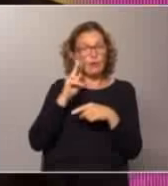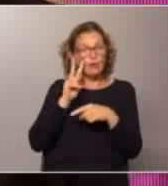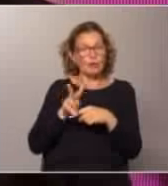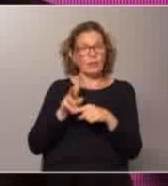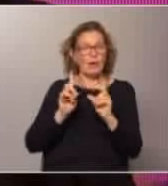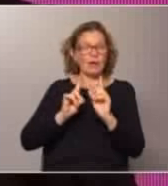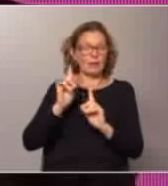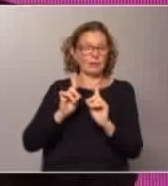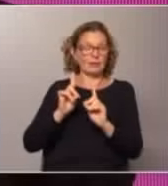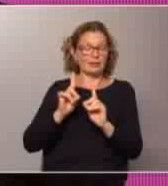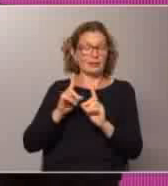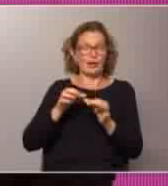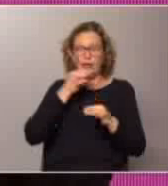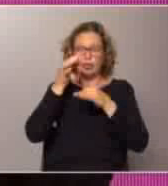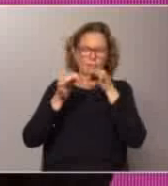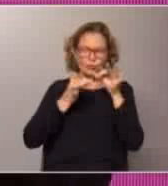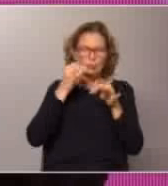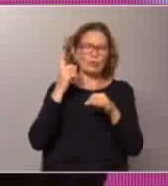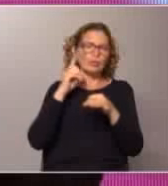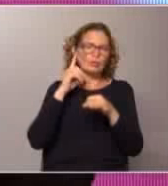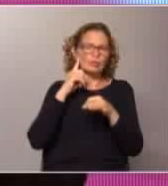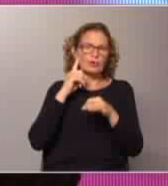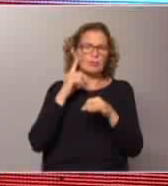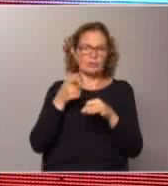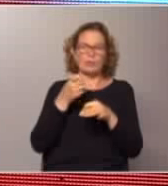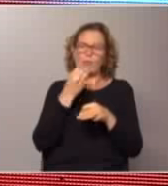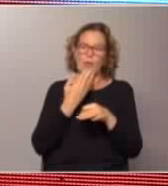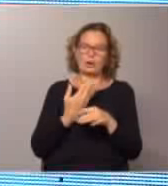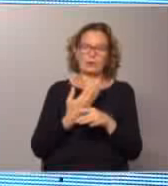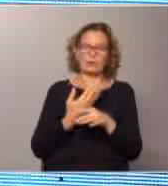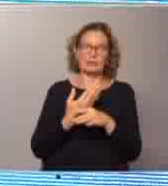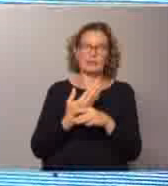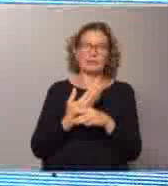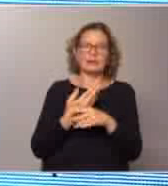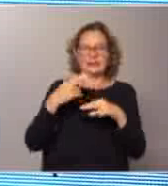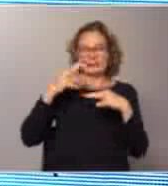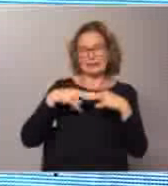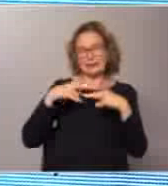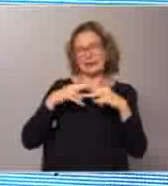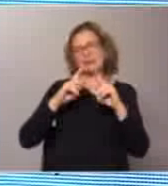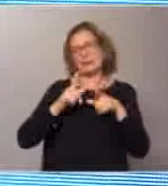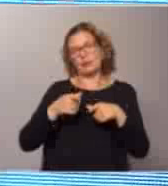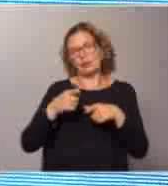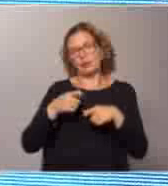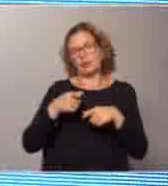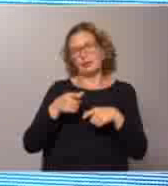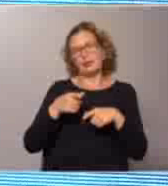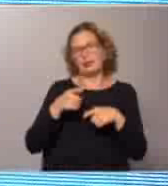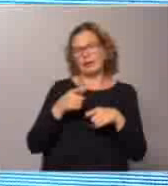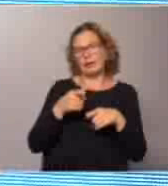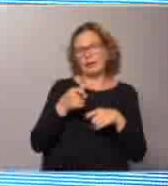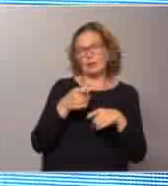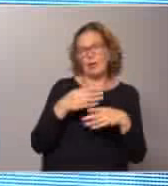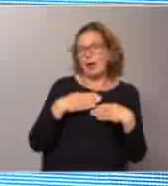a veces utilizados en los discursos que escuchamos justamente es muy efectivo y de hecho en las redes sociales los contenidos que